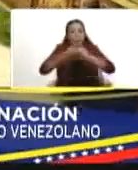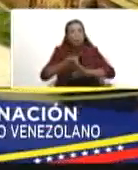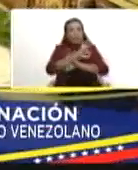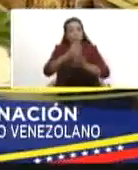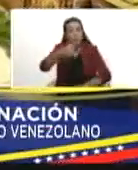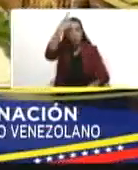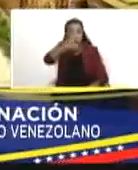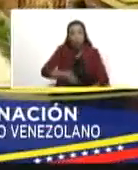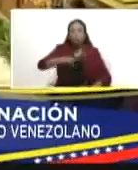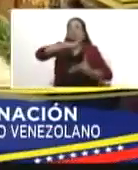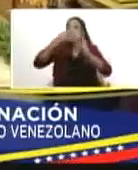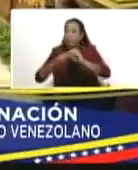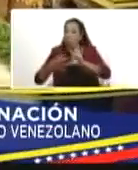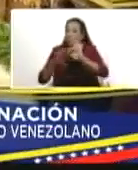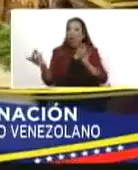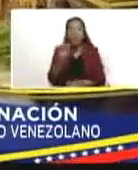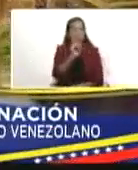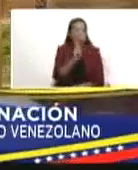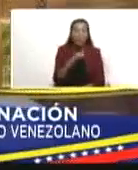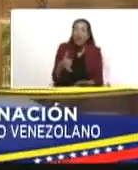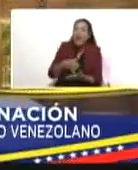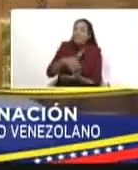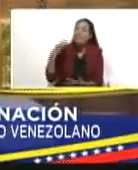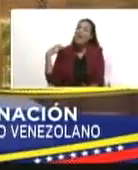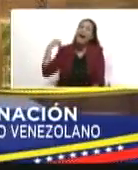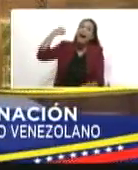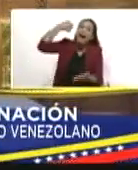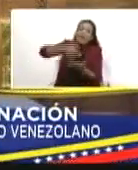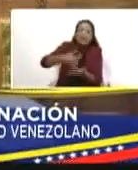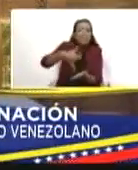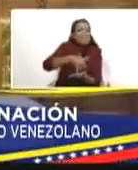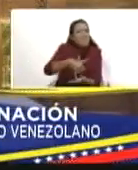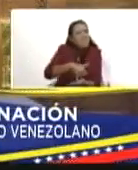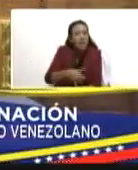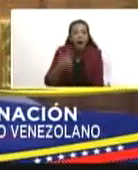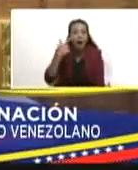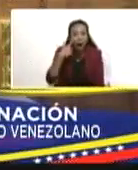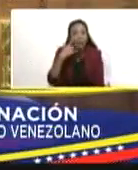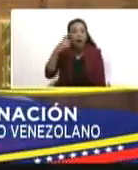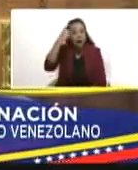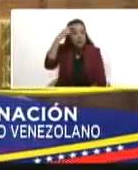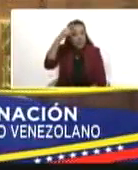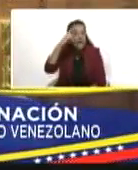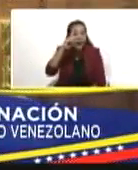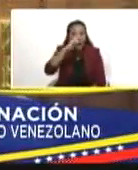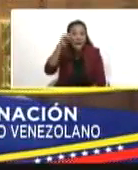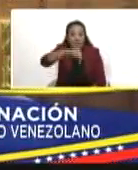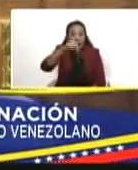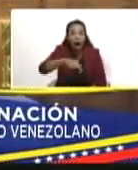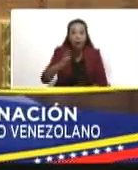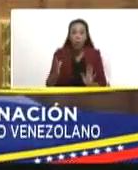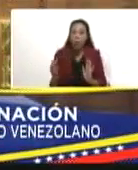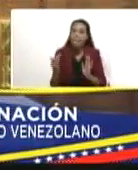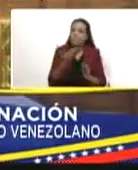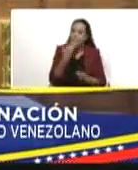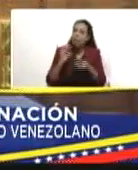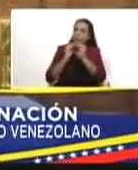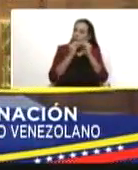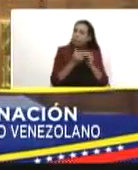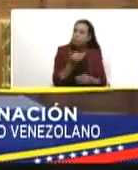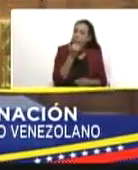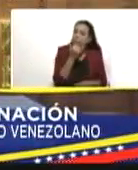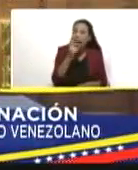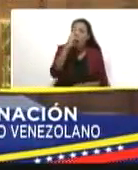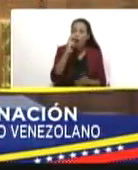fondo una de las debilidades que venimos arrastrando fue esa Por eso tenemos que seguir superando en el